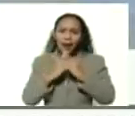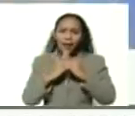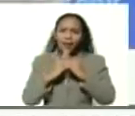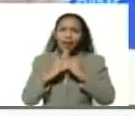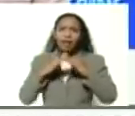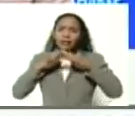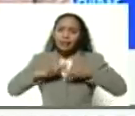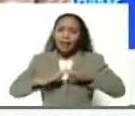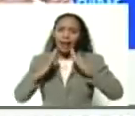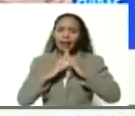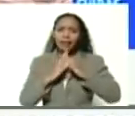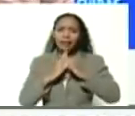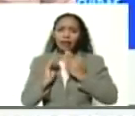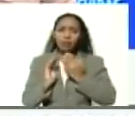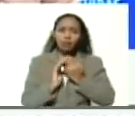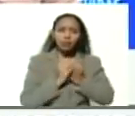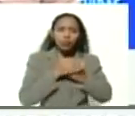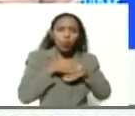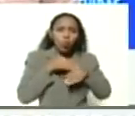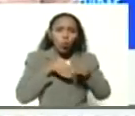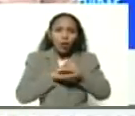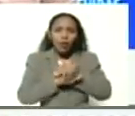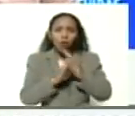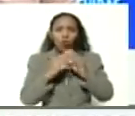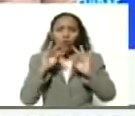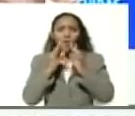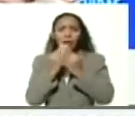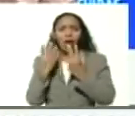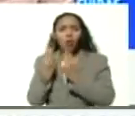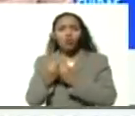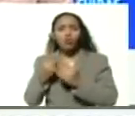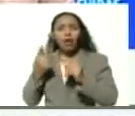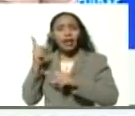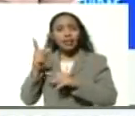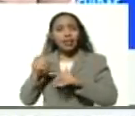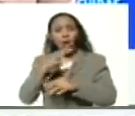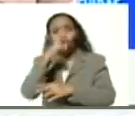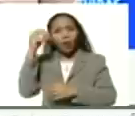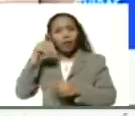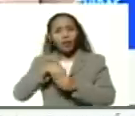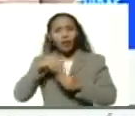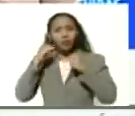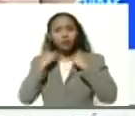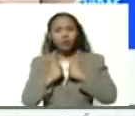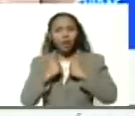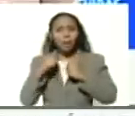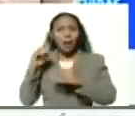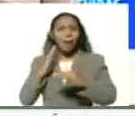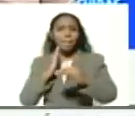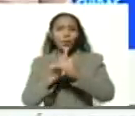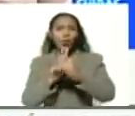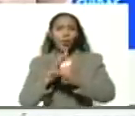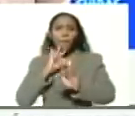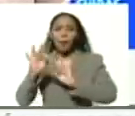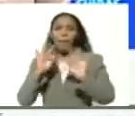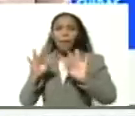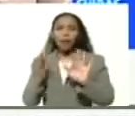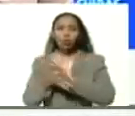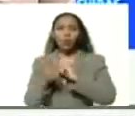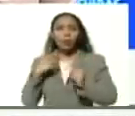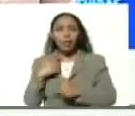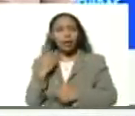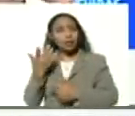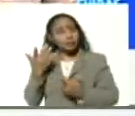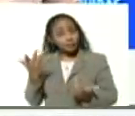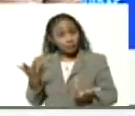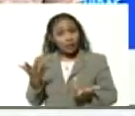familia. Estamos en una semana de cuarentena radical. Para cortar las cadenas de contagio, sabemos que